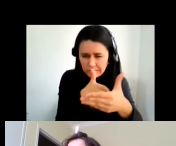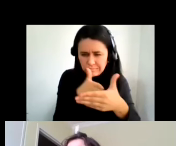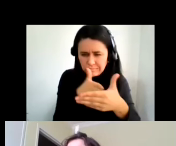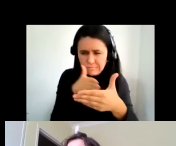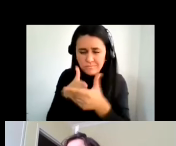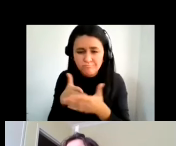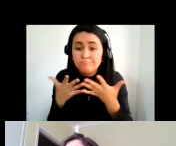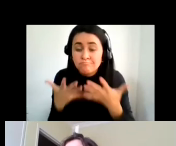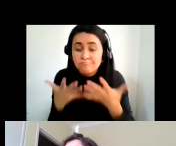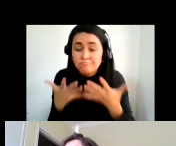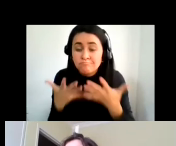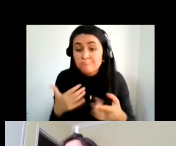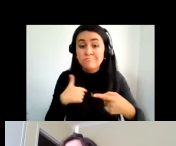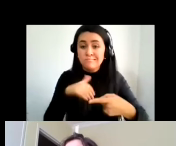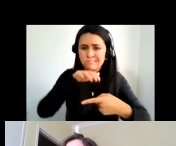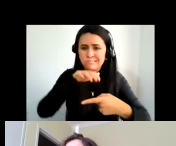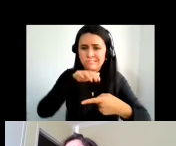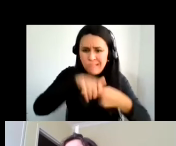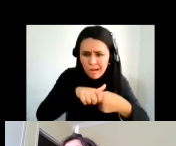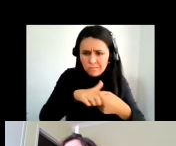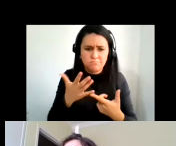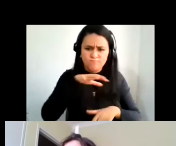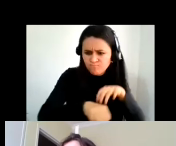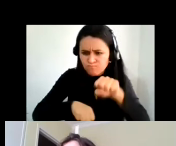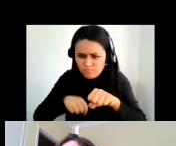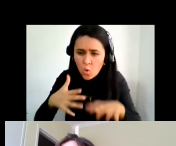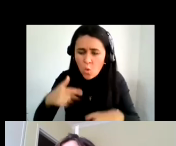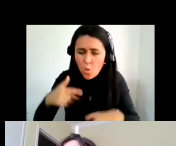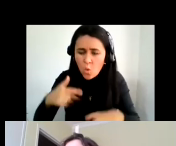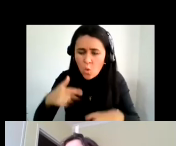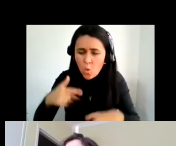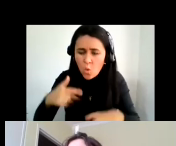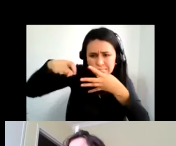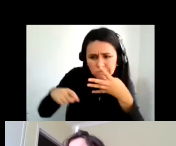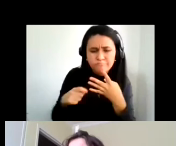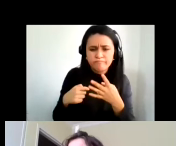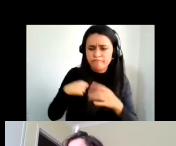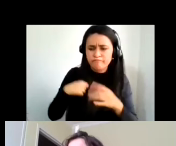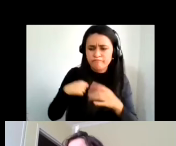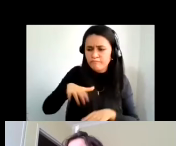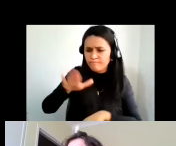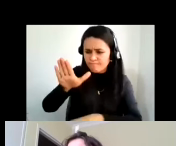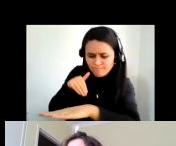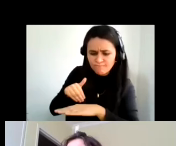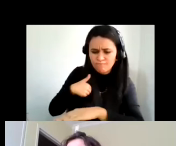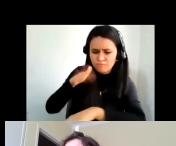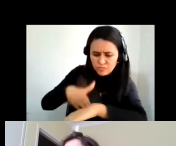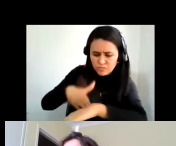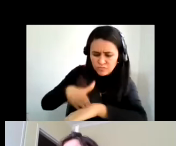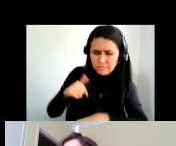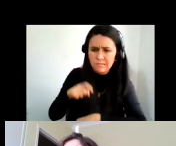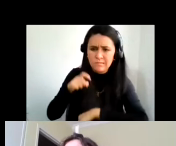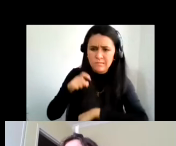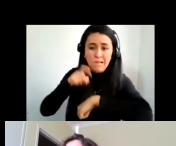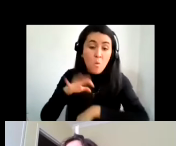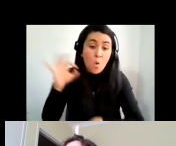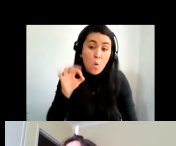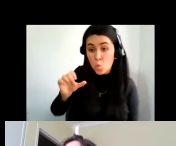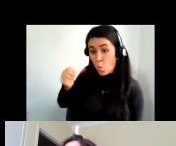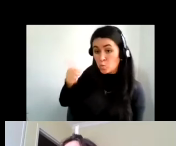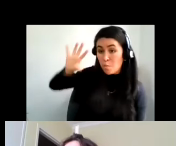citas con los servicios, requerimientos administrativos, o si se trata de una persona migrante que tal vez